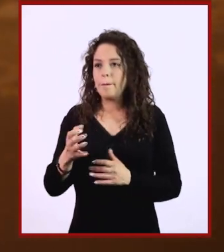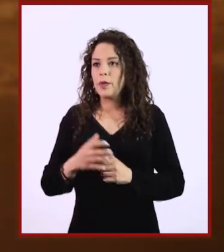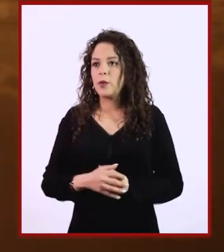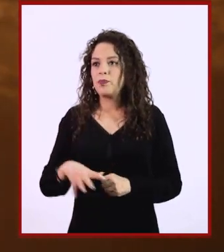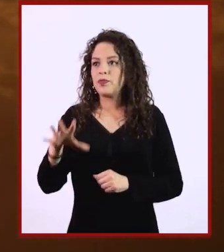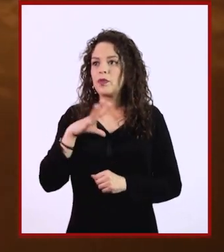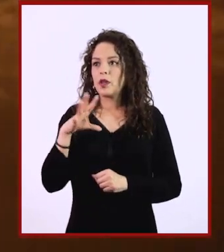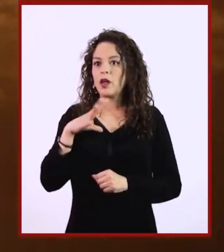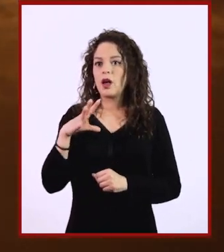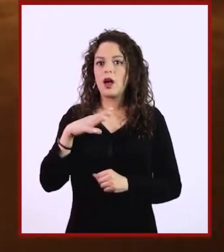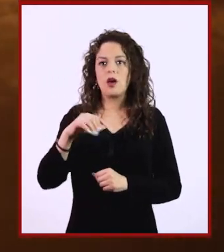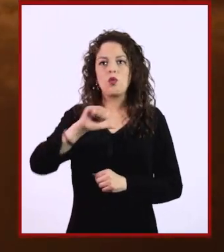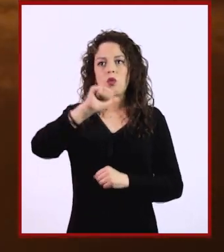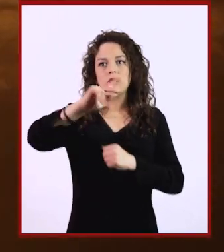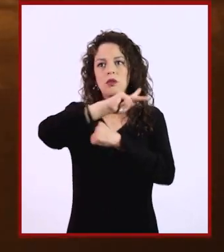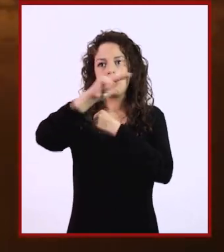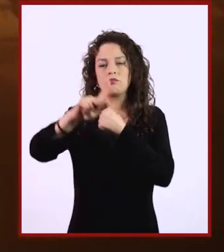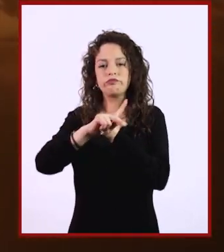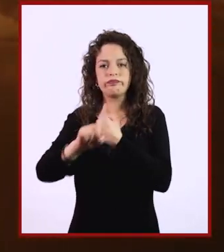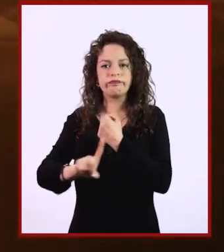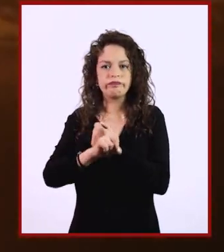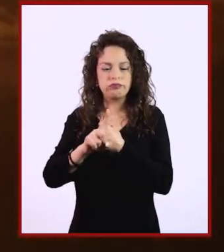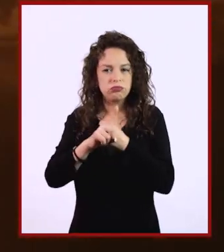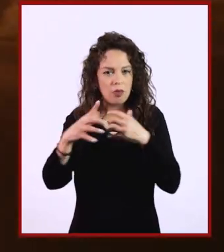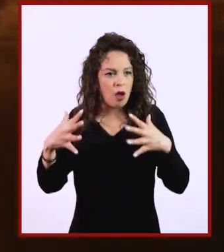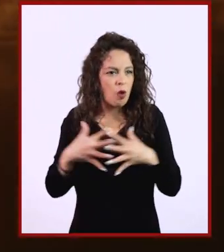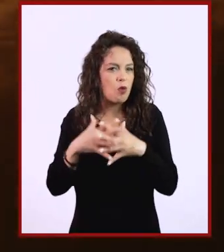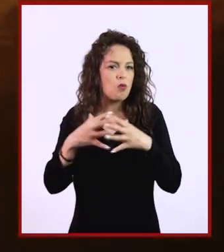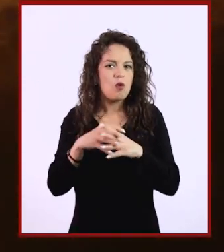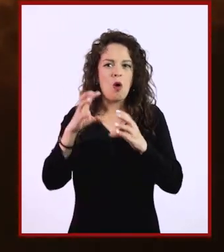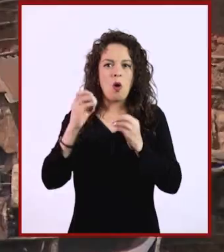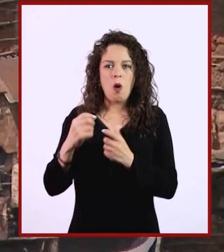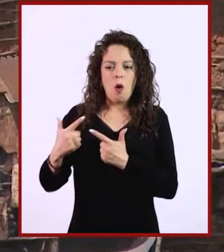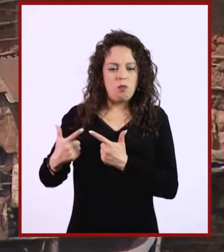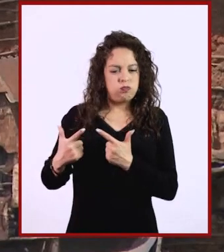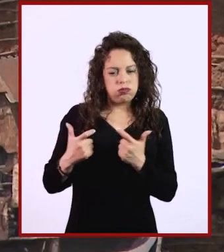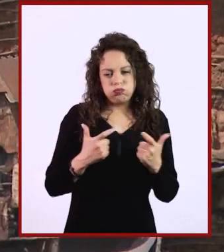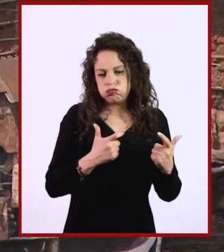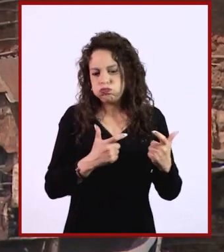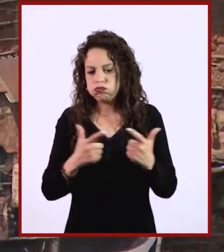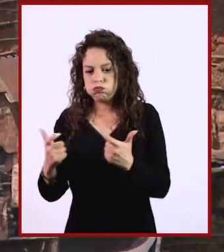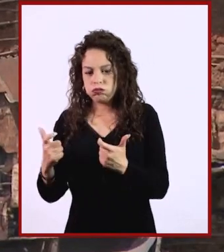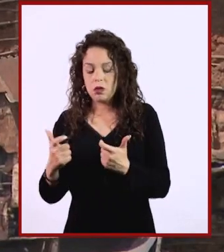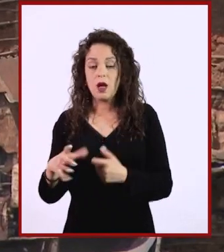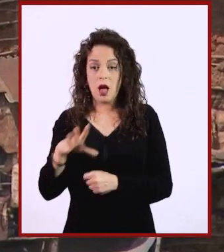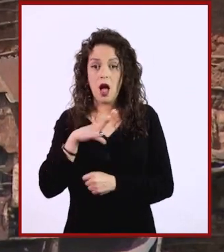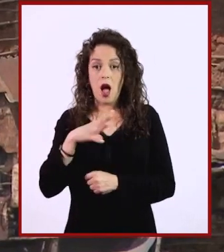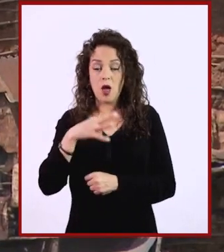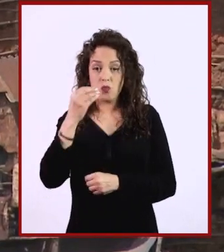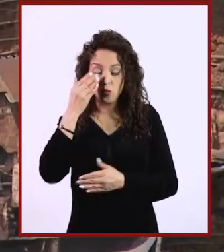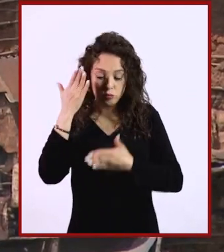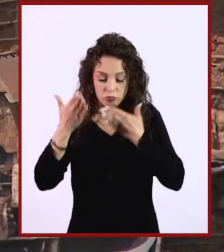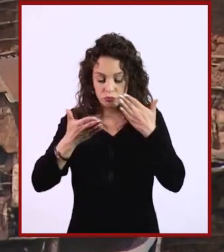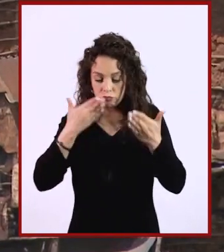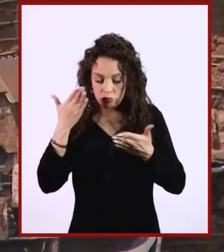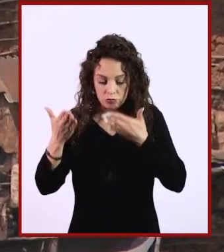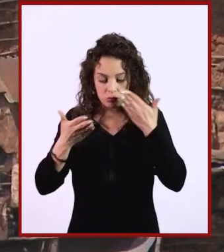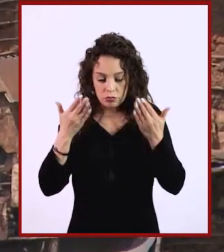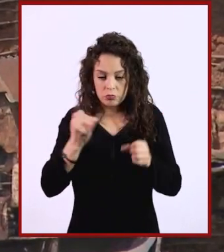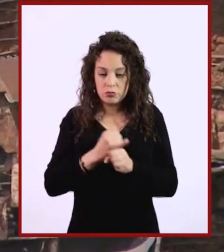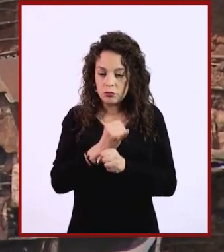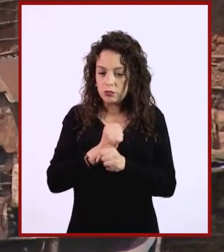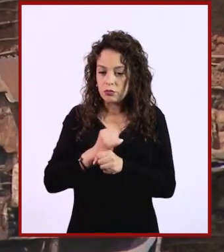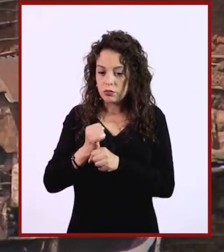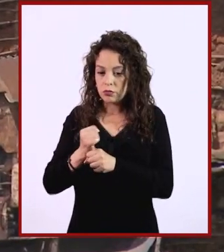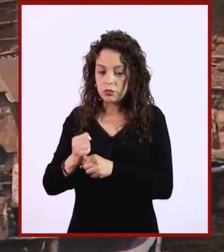donde hay conflictos armados, hay muchísimos estudios que hablan que hay una relación, ¿no?, entre una desertificación